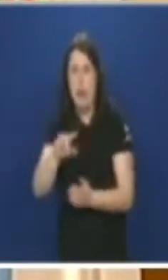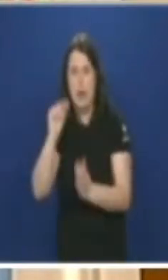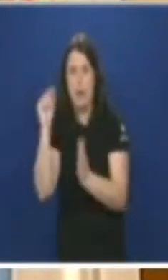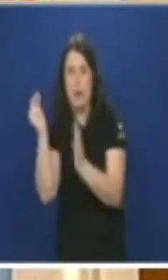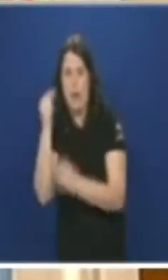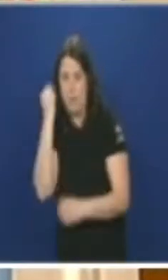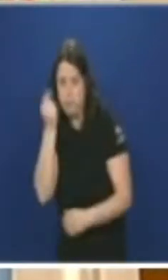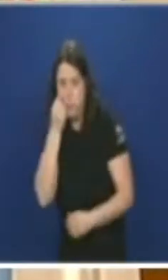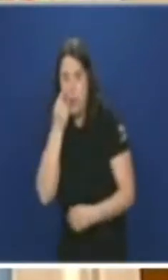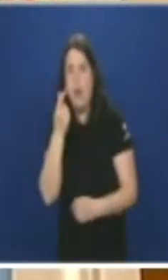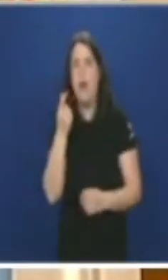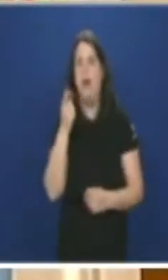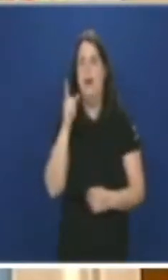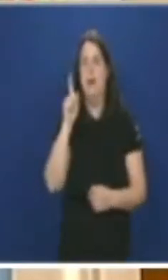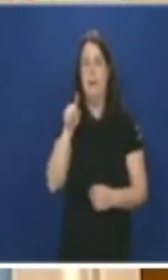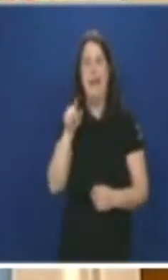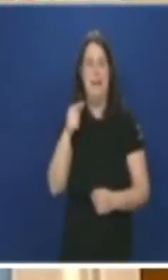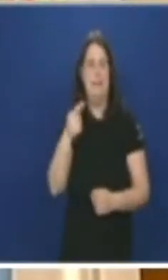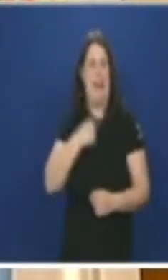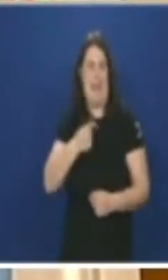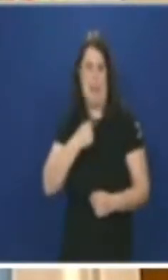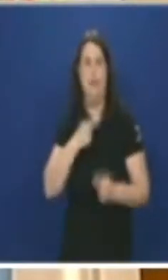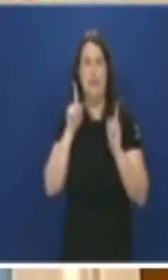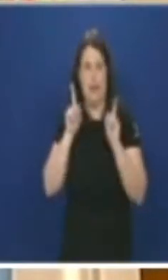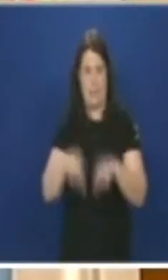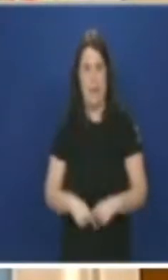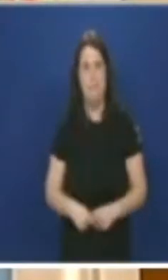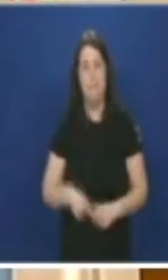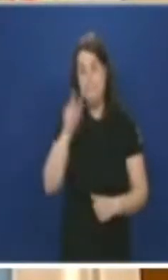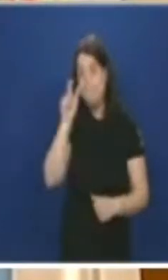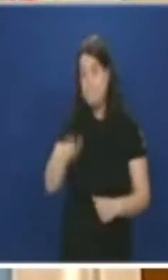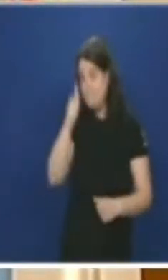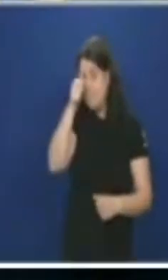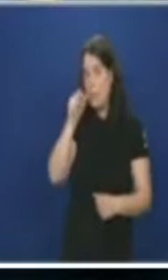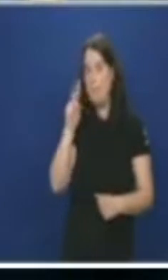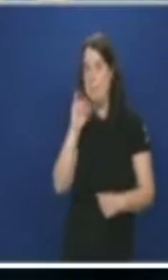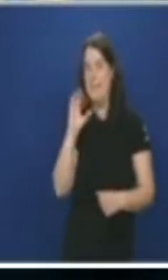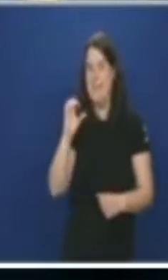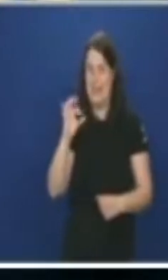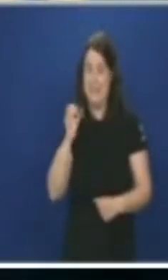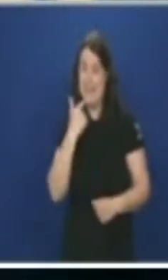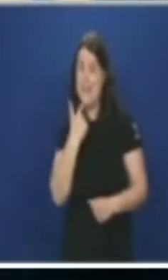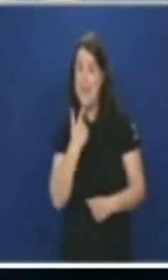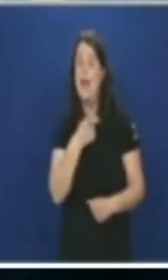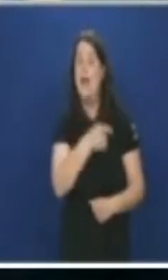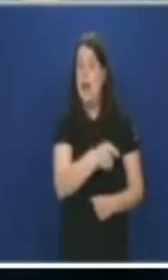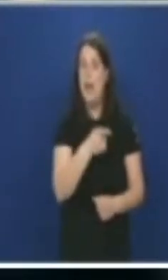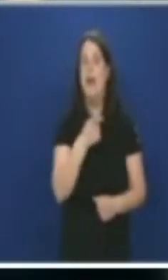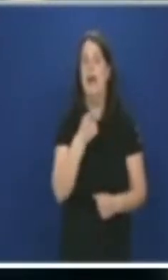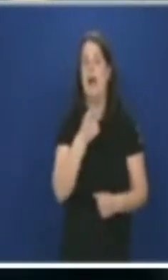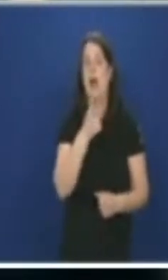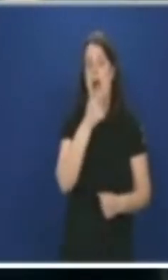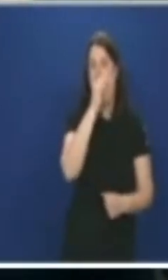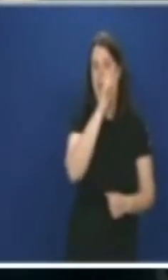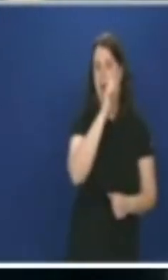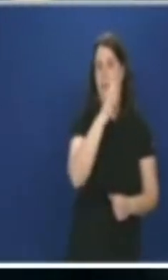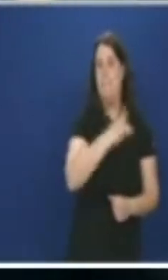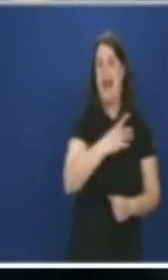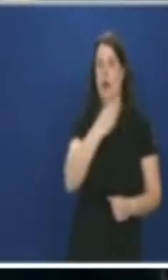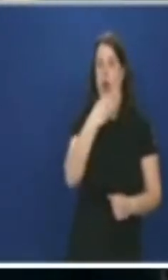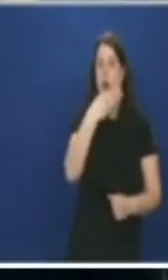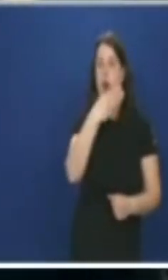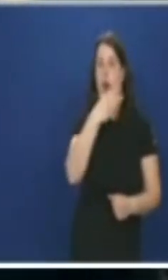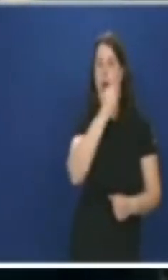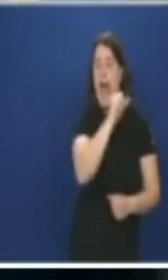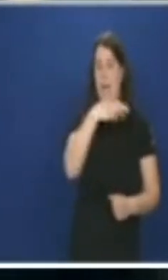e cheo de sentido do humor. O Vicente Risco, a quen Eduardo Blancoamor lle pediu desde Buenos Aires en